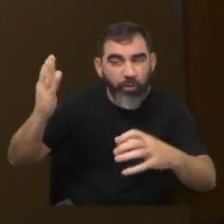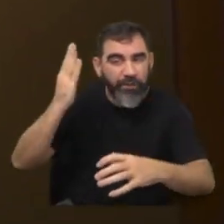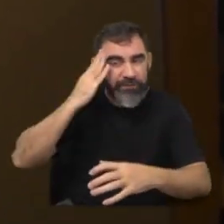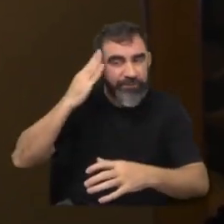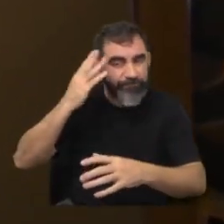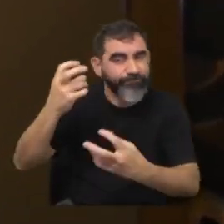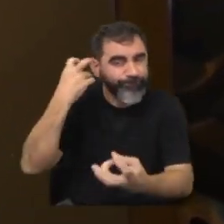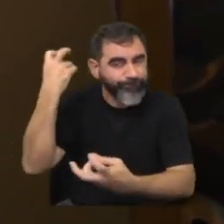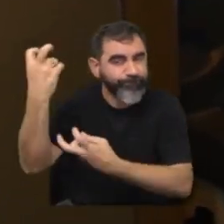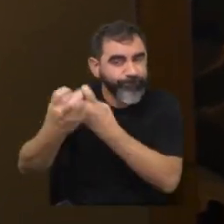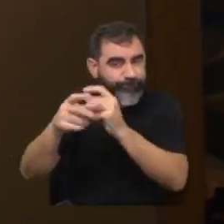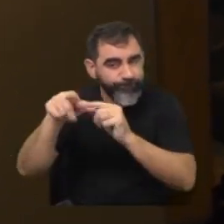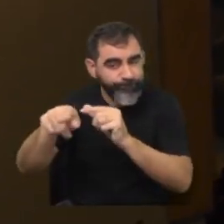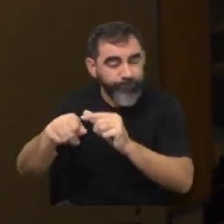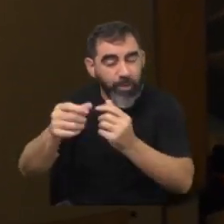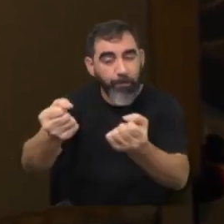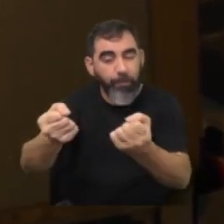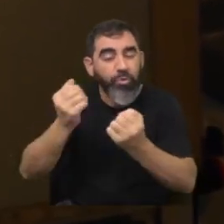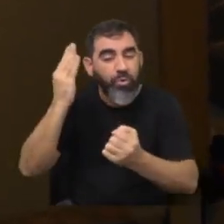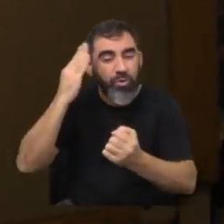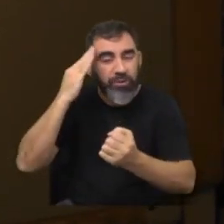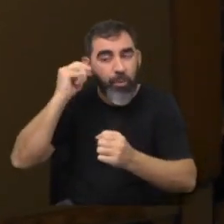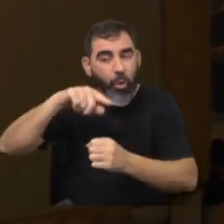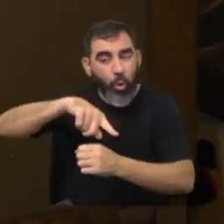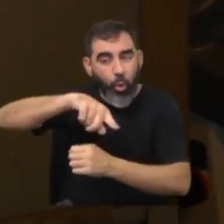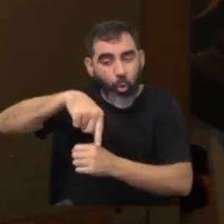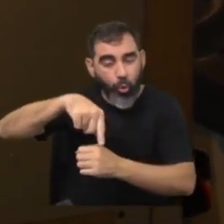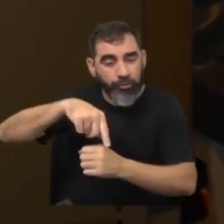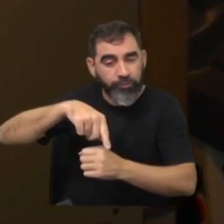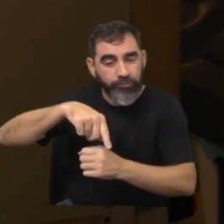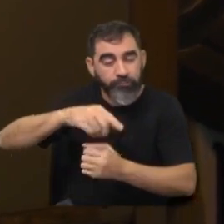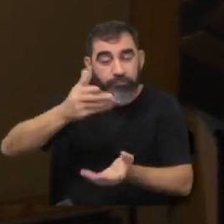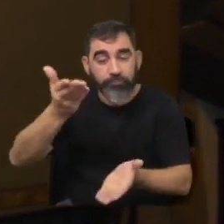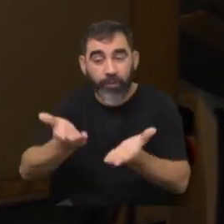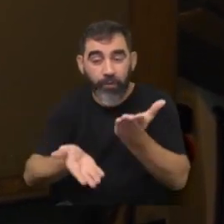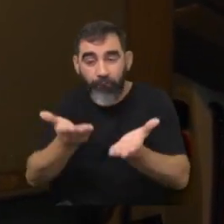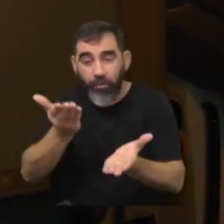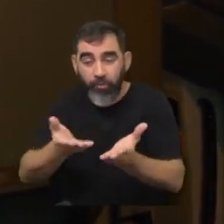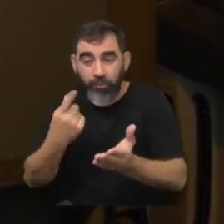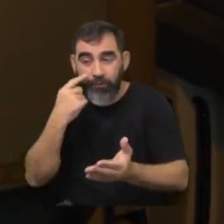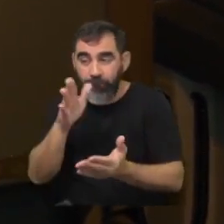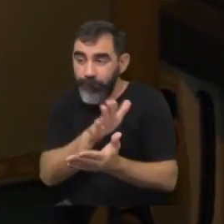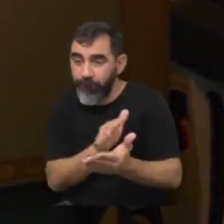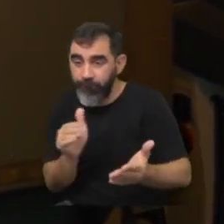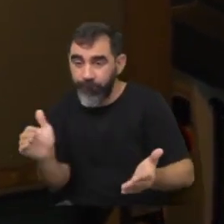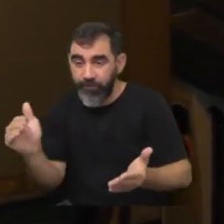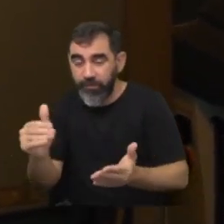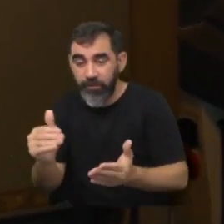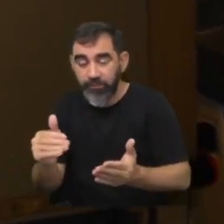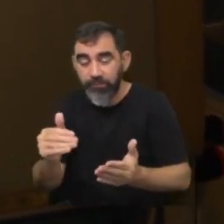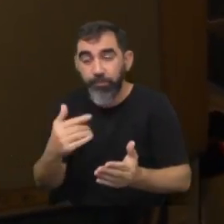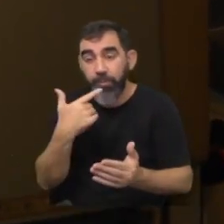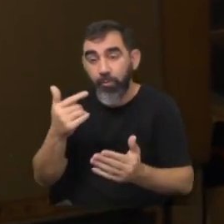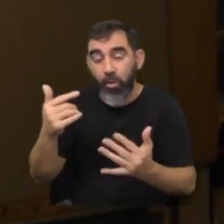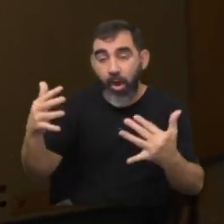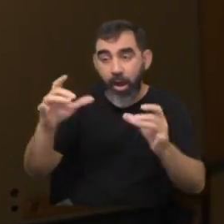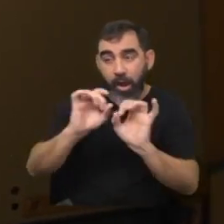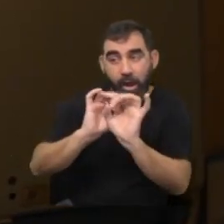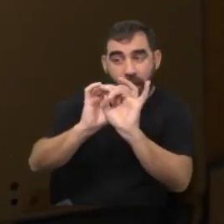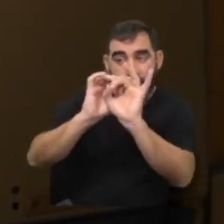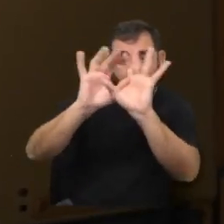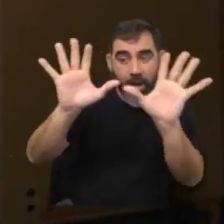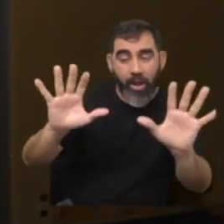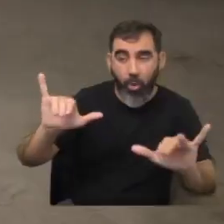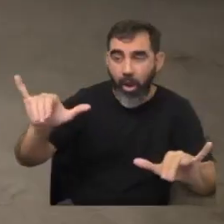indicio de turbulencia, el piloto sabe dónde está la turbulencia y bueno, evalúa las posibilidades de evitarlo. Cuando la turbulencia ocurre en aire claro, en un